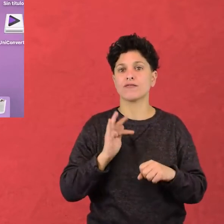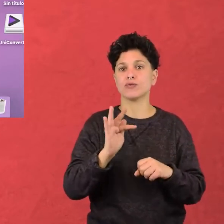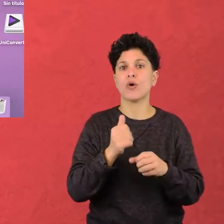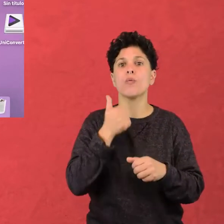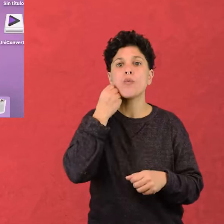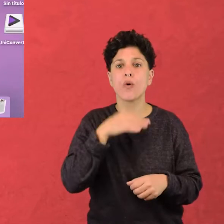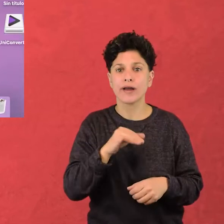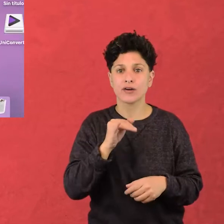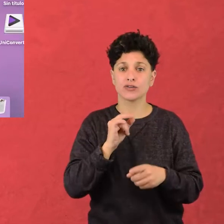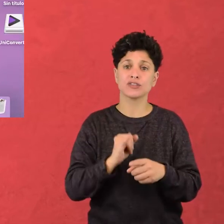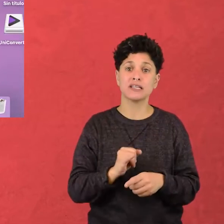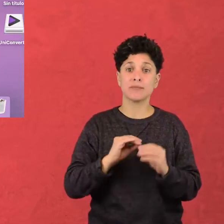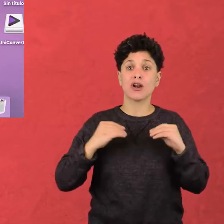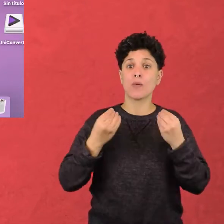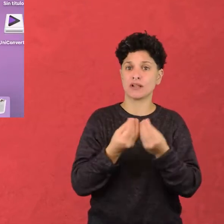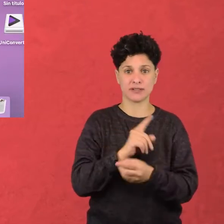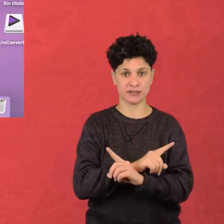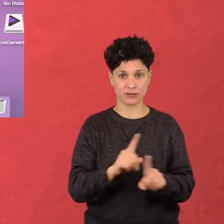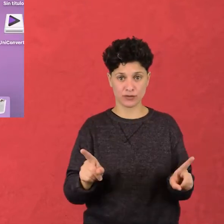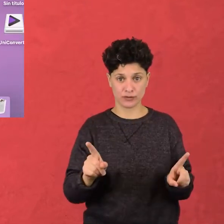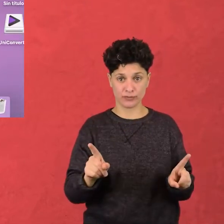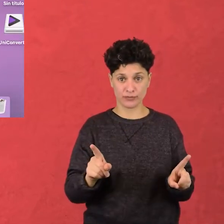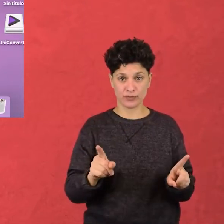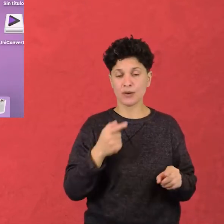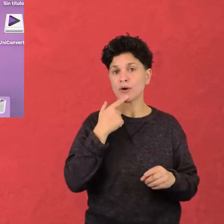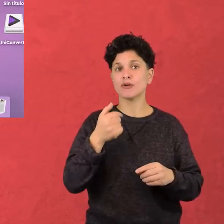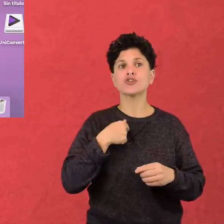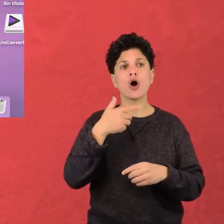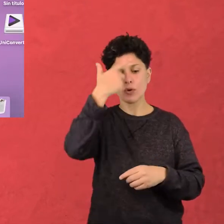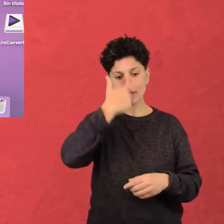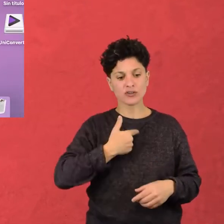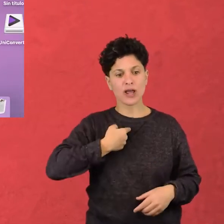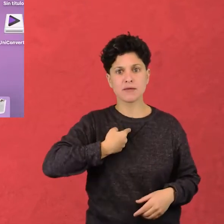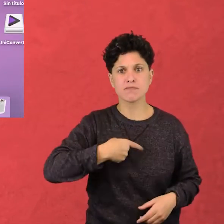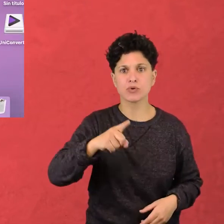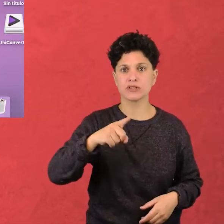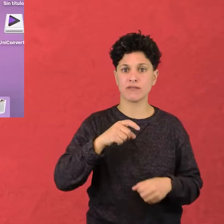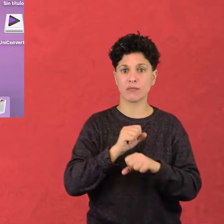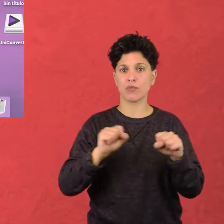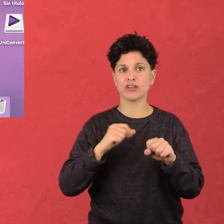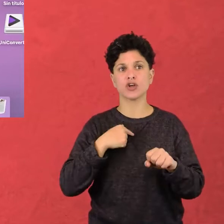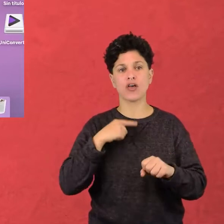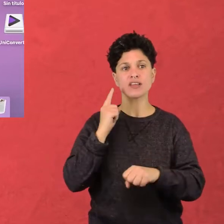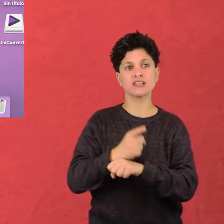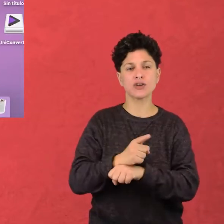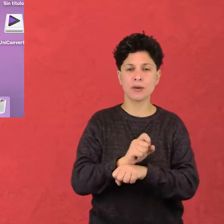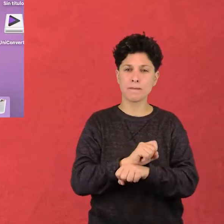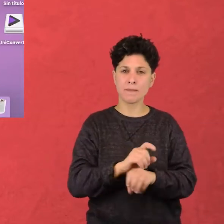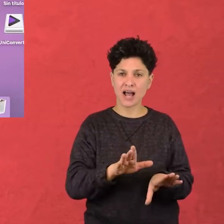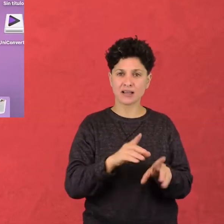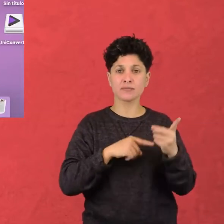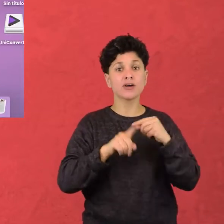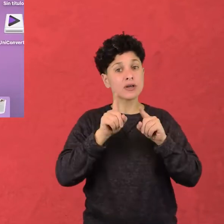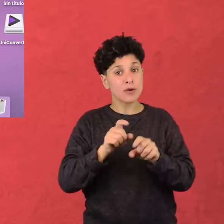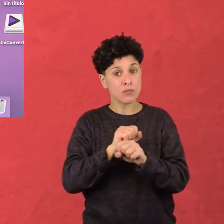no más. Soy una persona impulsiva, eso puede ser malo, porque puedo tomar malas decisiones, pero también puede